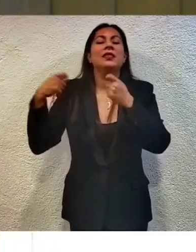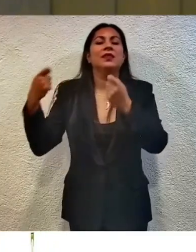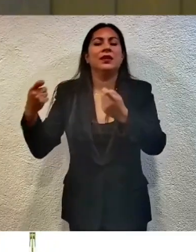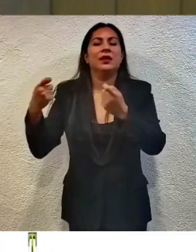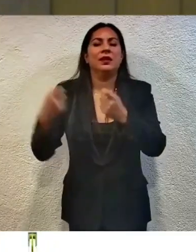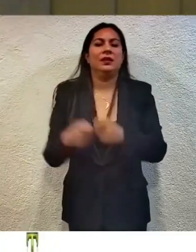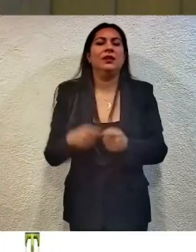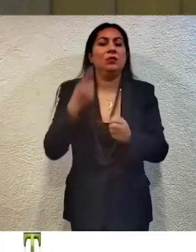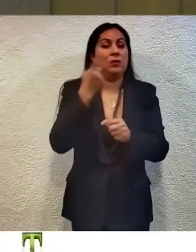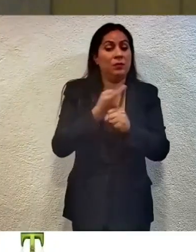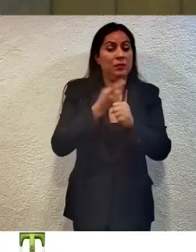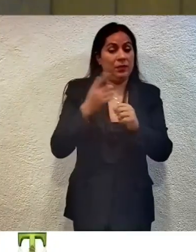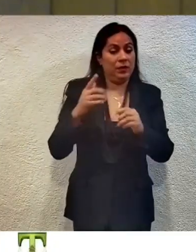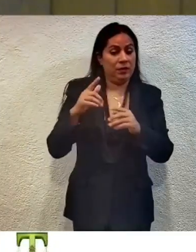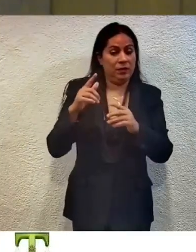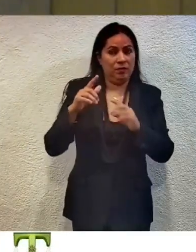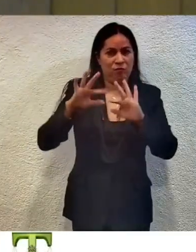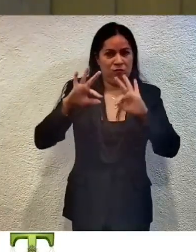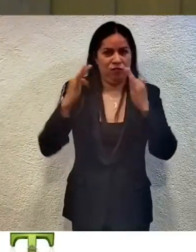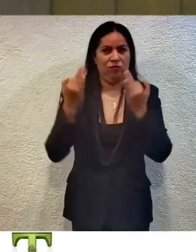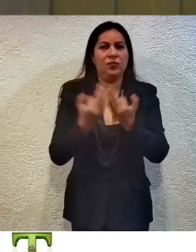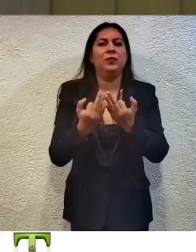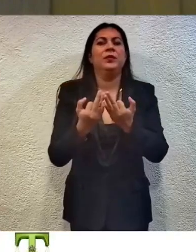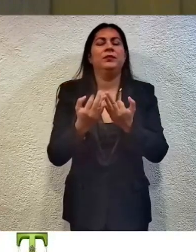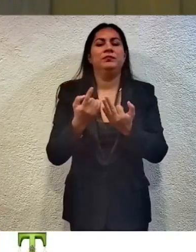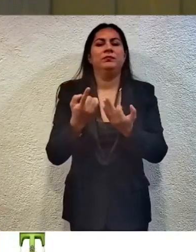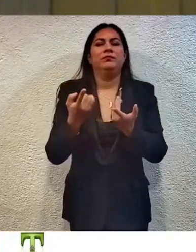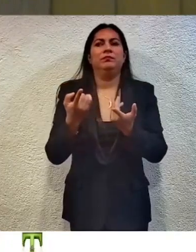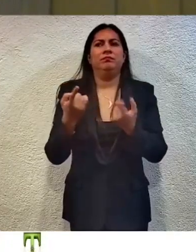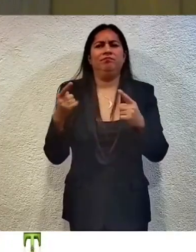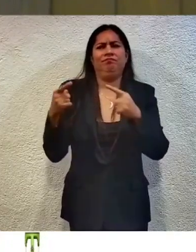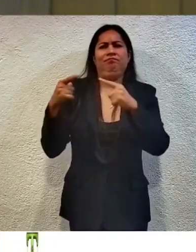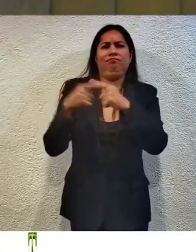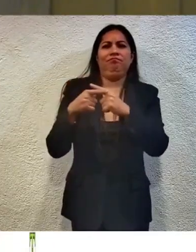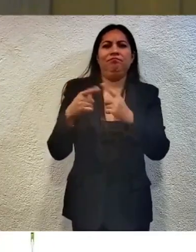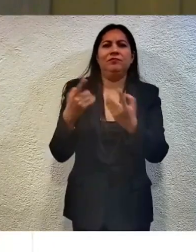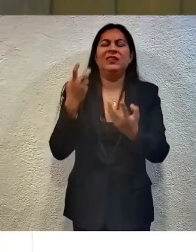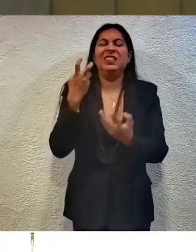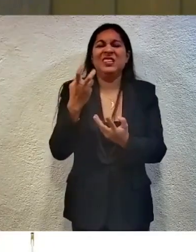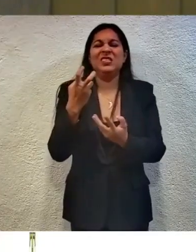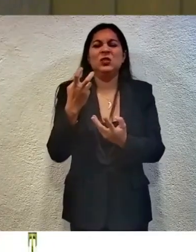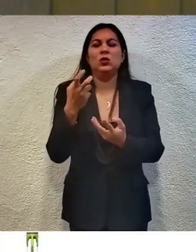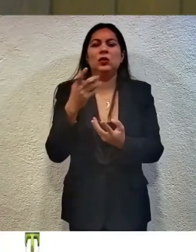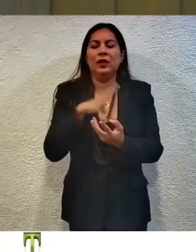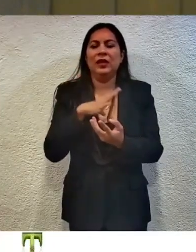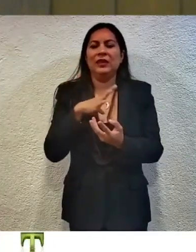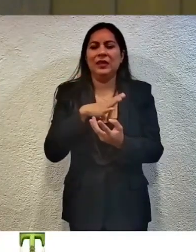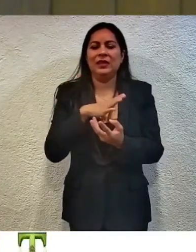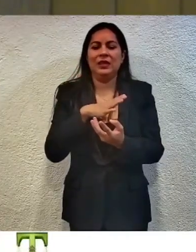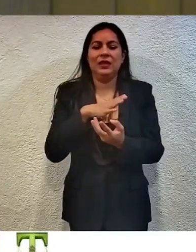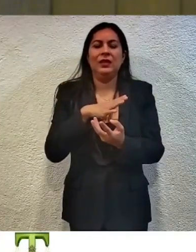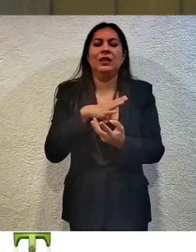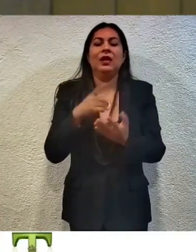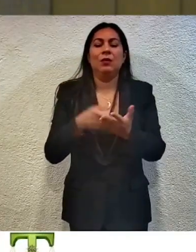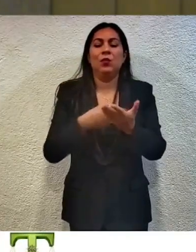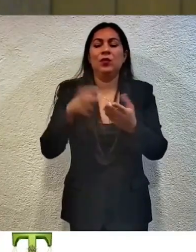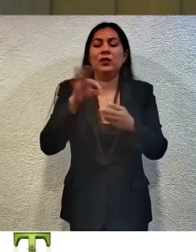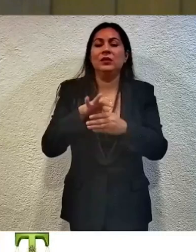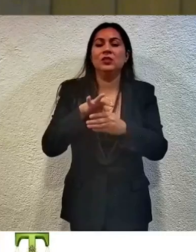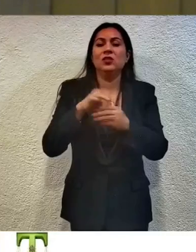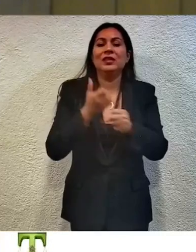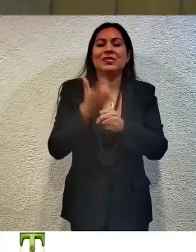en una primera ronda. Una interpretación contraria, esto es, tomar en cuenta la votación